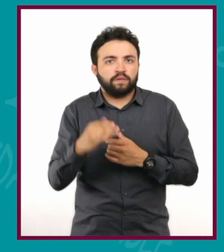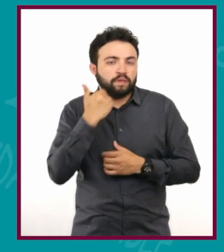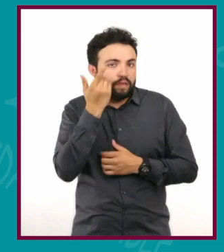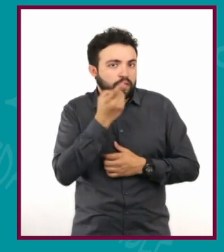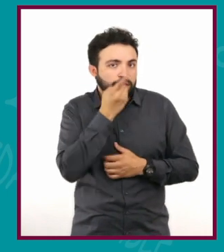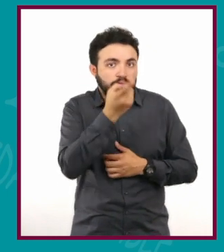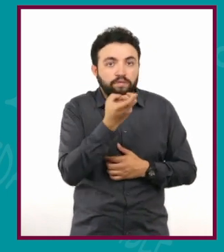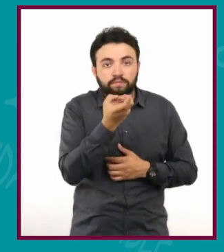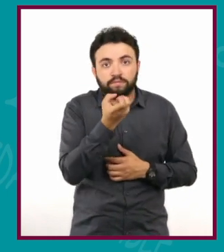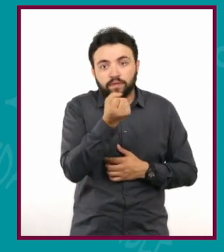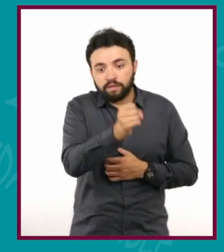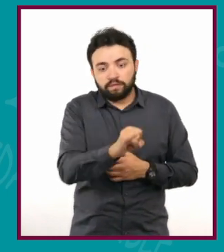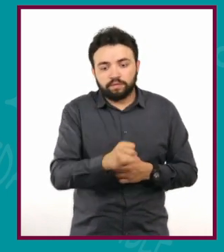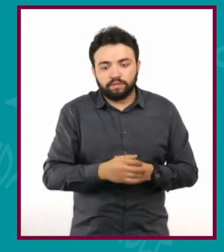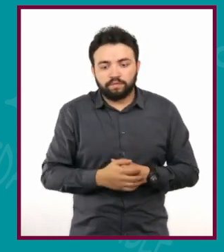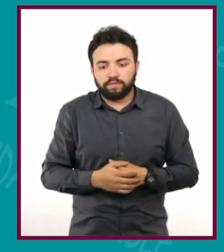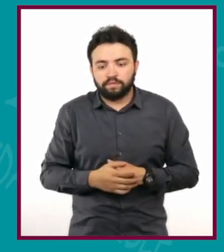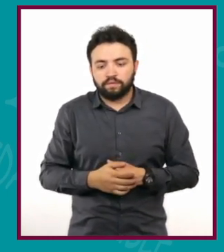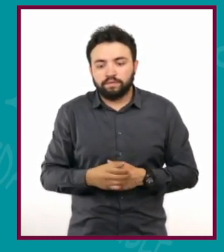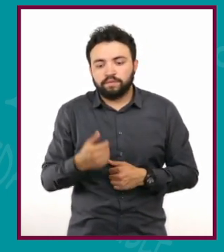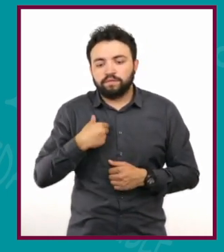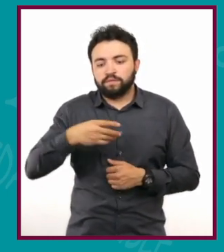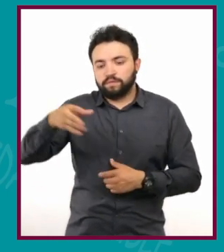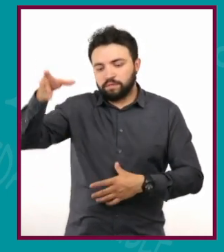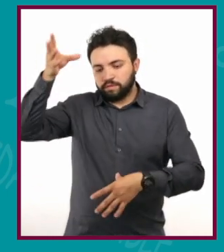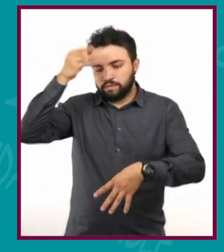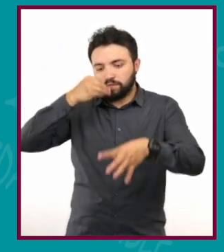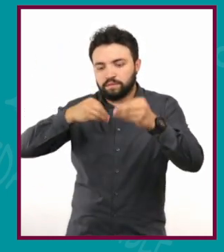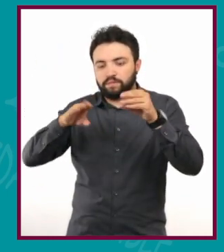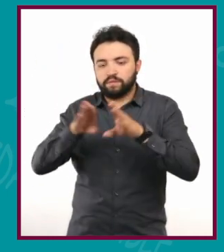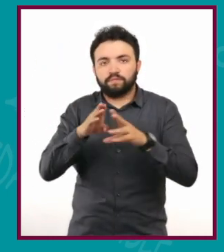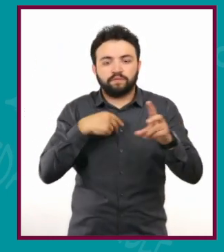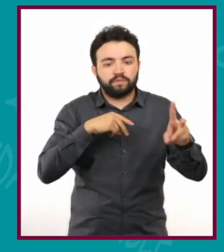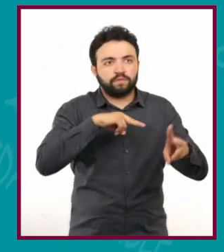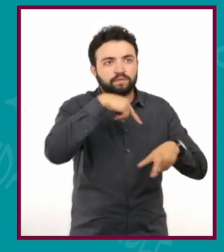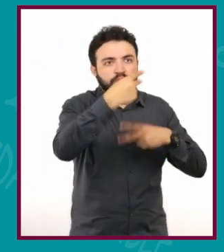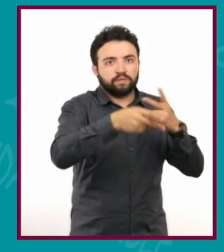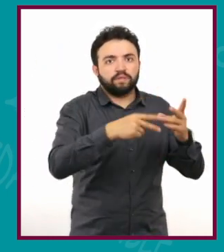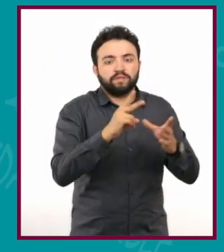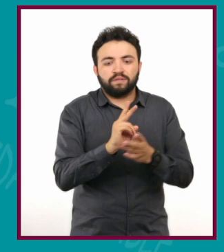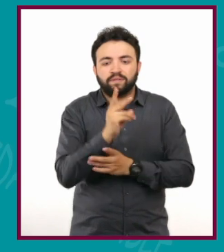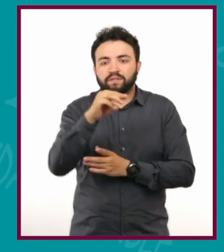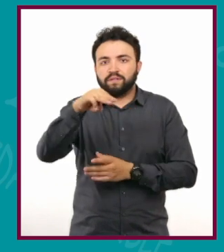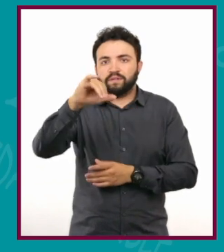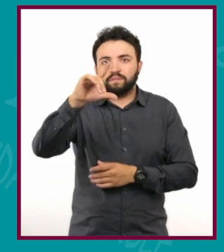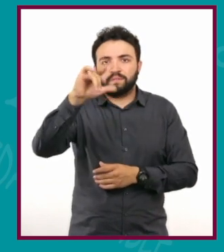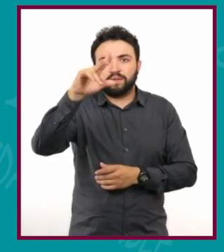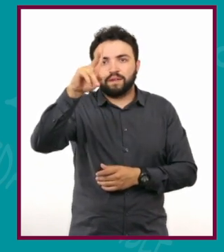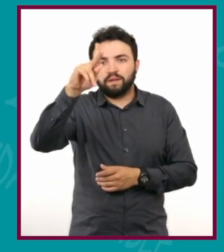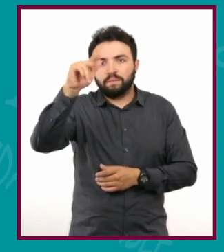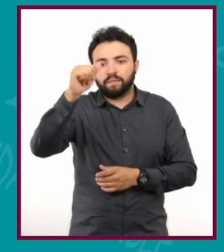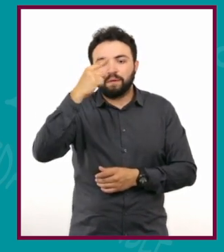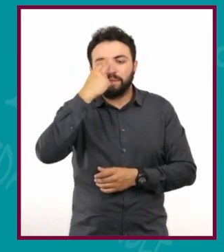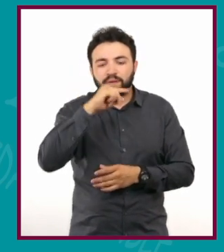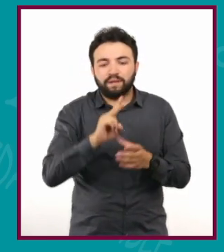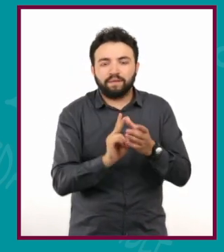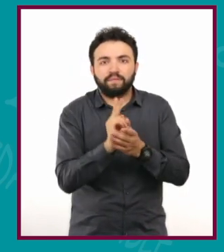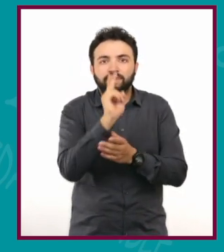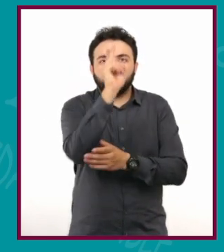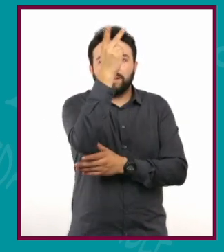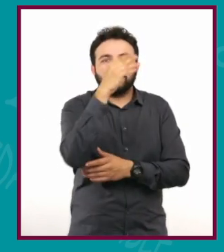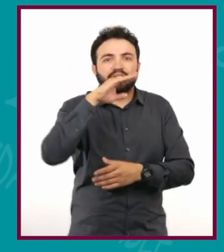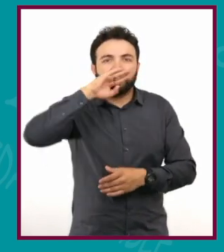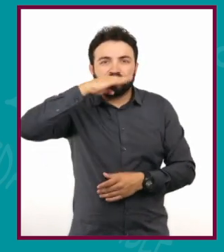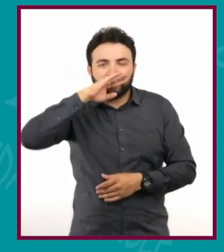cosas, quiere decir que estas son así. Yo aprendí por ir a la milpa a regar y así. Mi abuelito